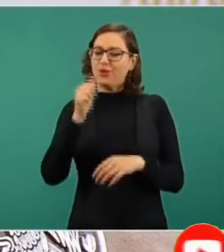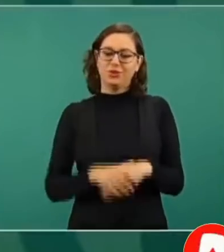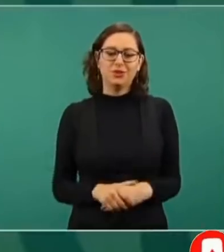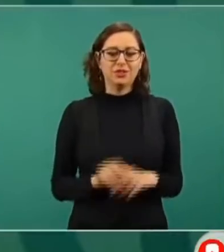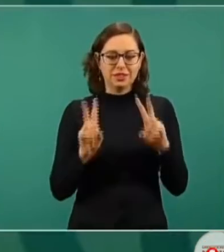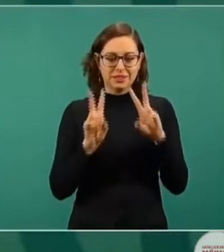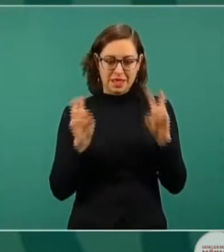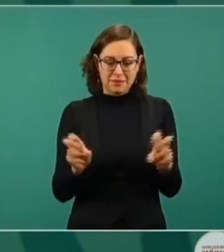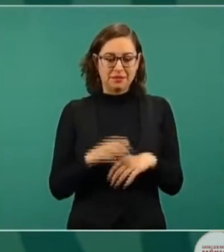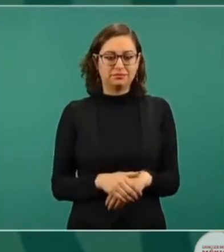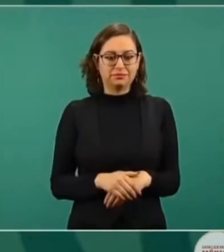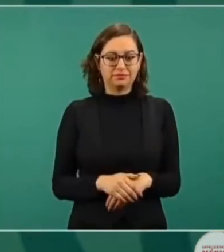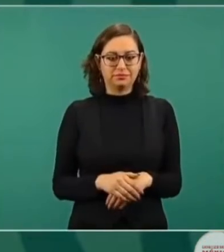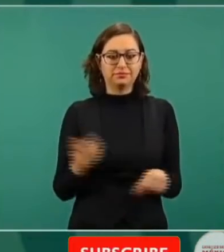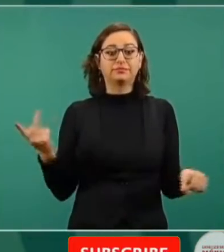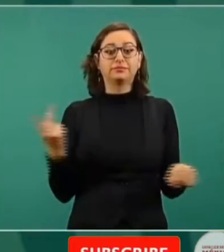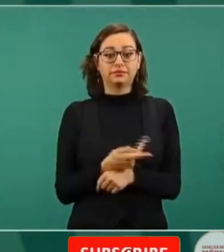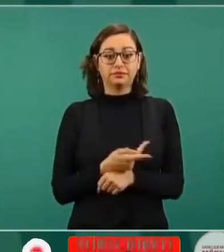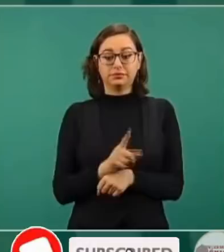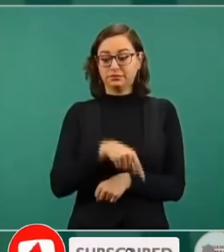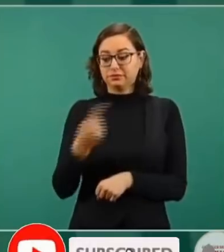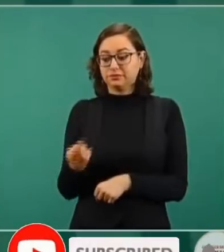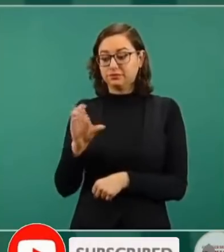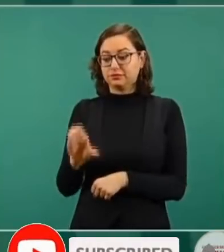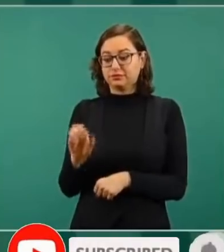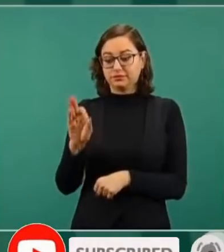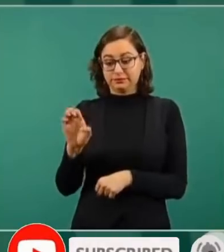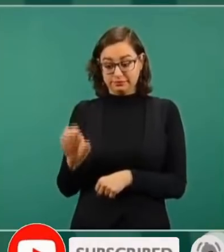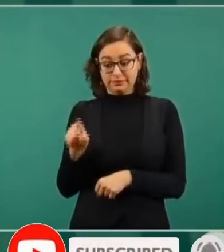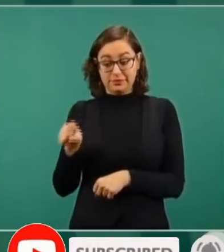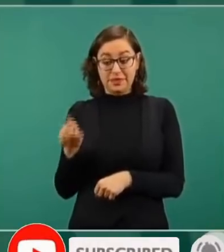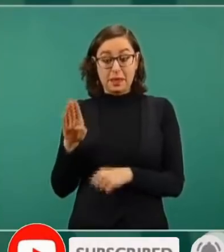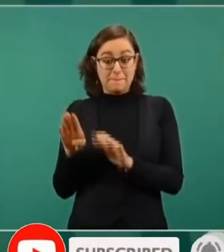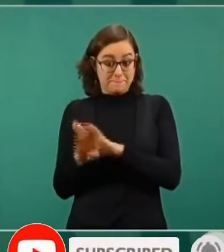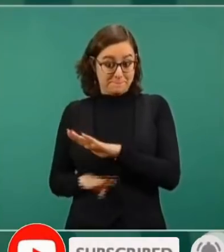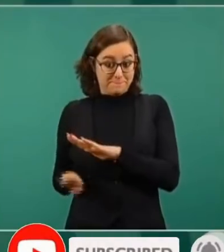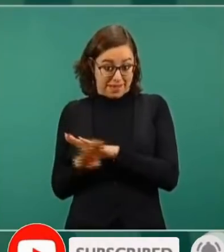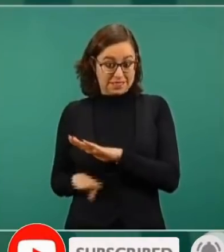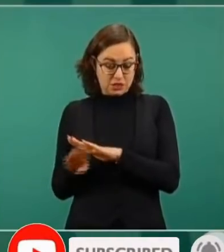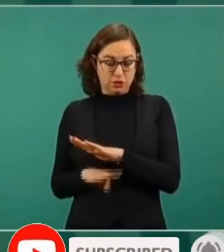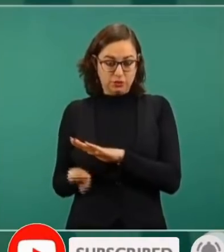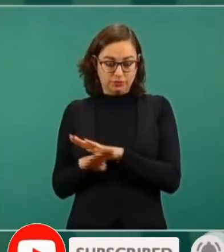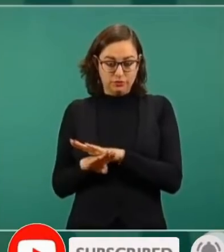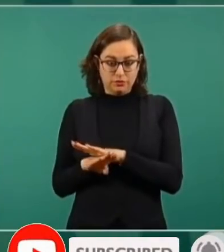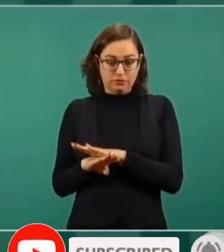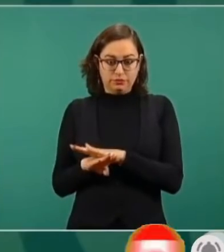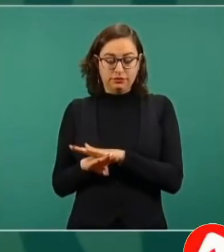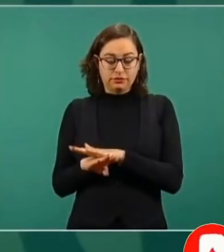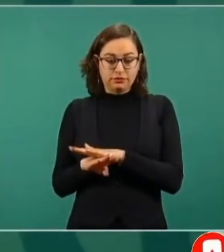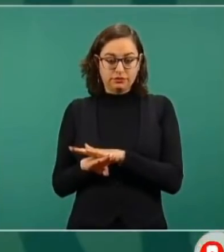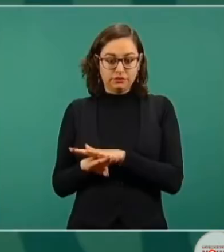suministro básico, que repito es la parte de la CFE que es la encargada de distribuir, de vender la